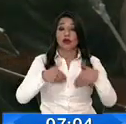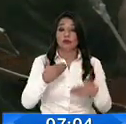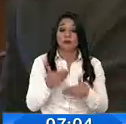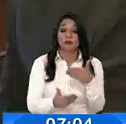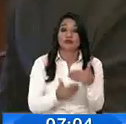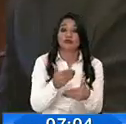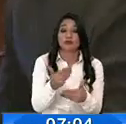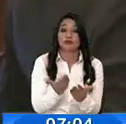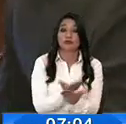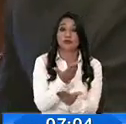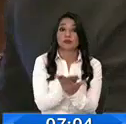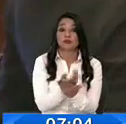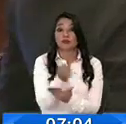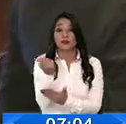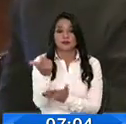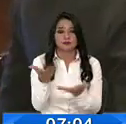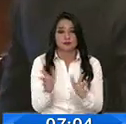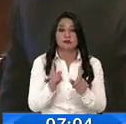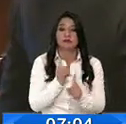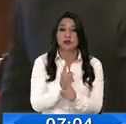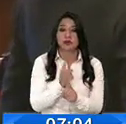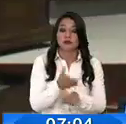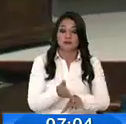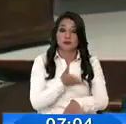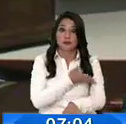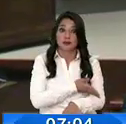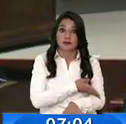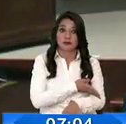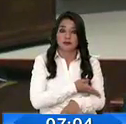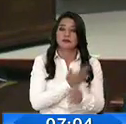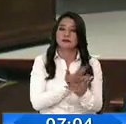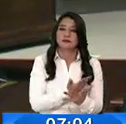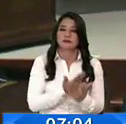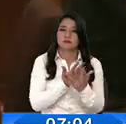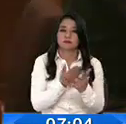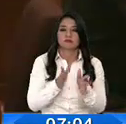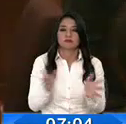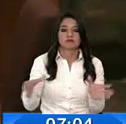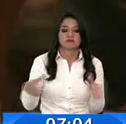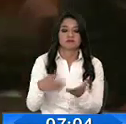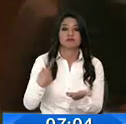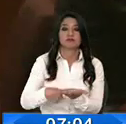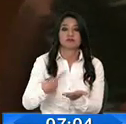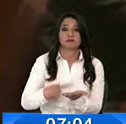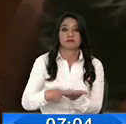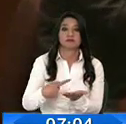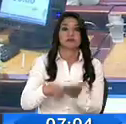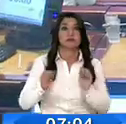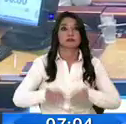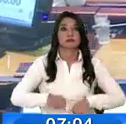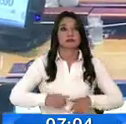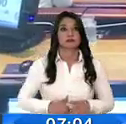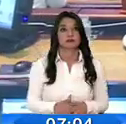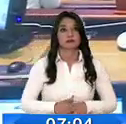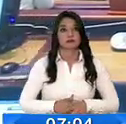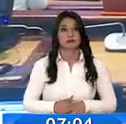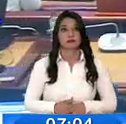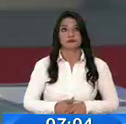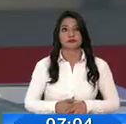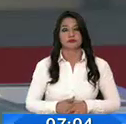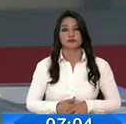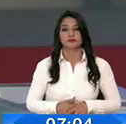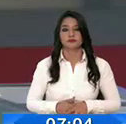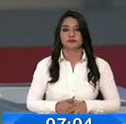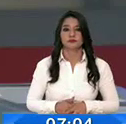con esta propuesta de derogatoria por lo que se anticipa o al menos espera un amplio debate sobre el tema informó carolina bastante